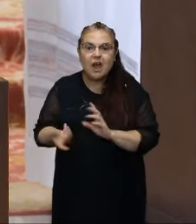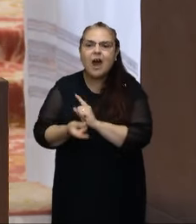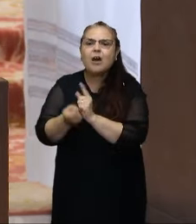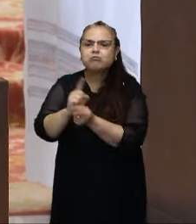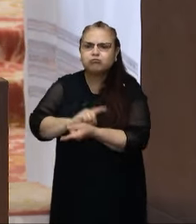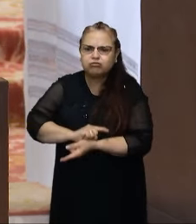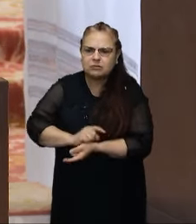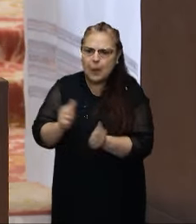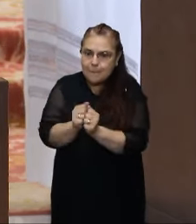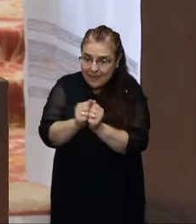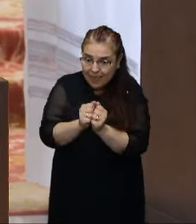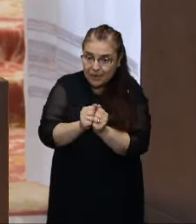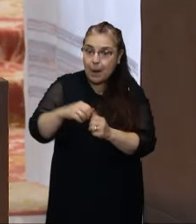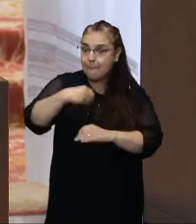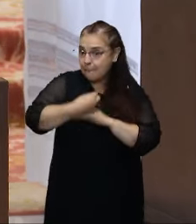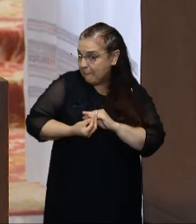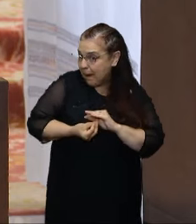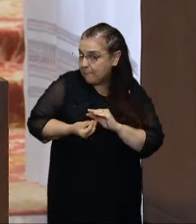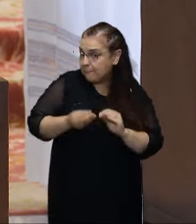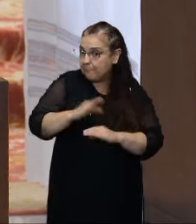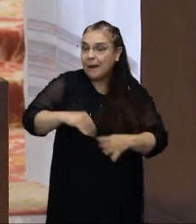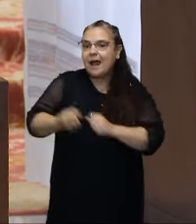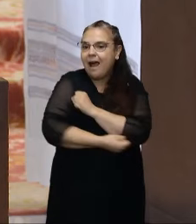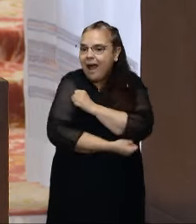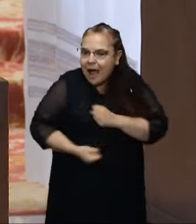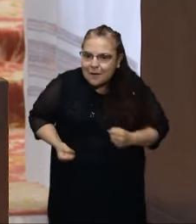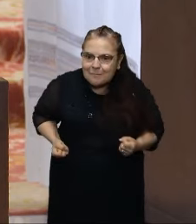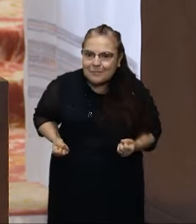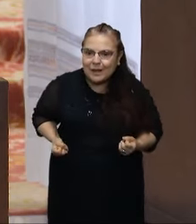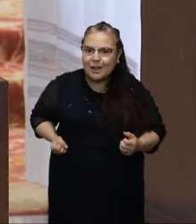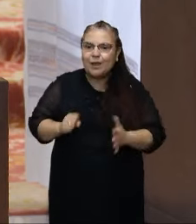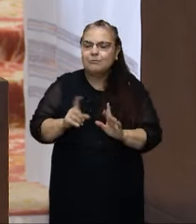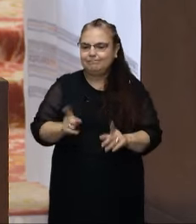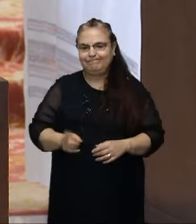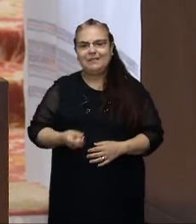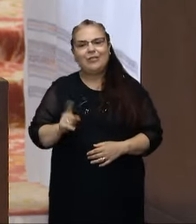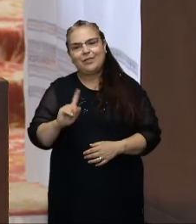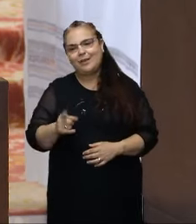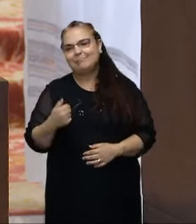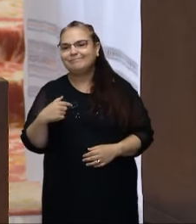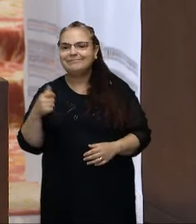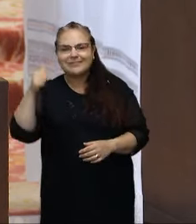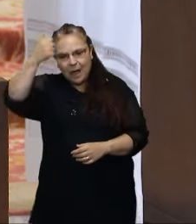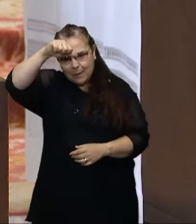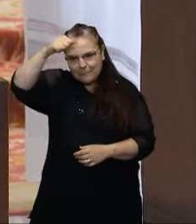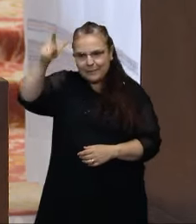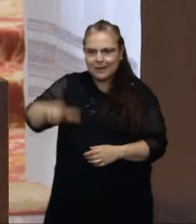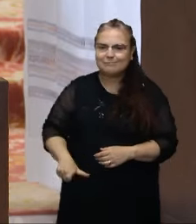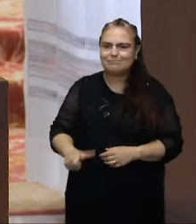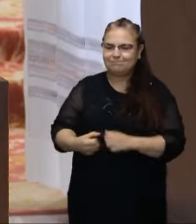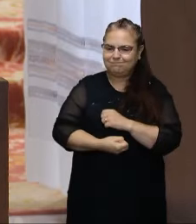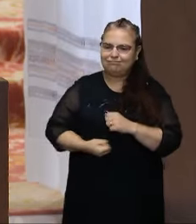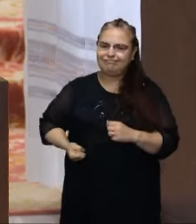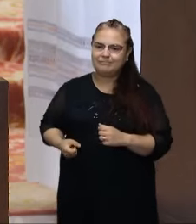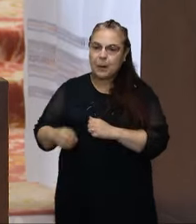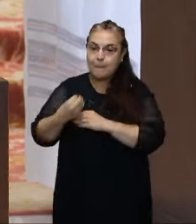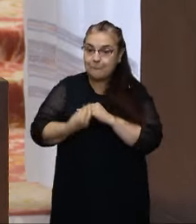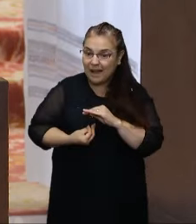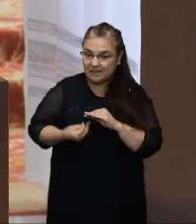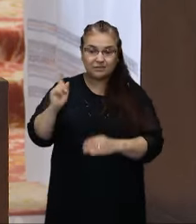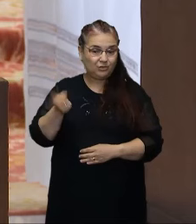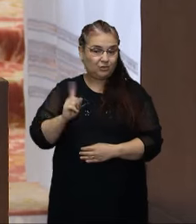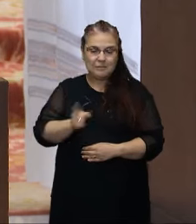convertir las piedras en pan para satisfacer su hambre. No solo de pan vive el hombre, sino de toda